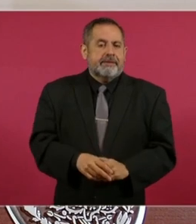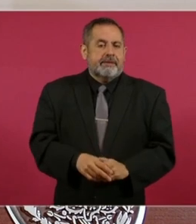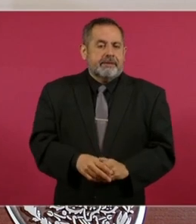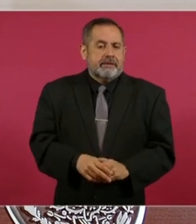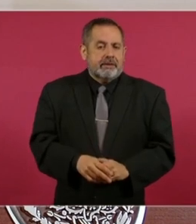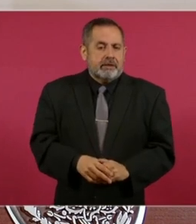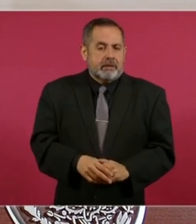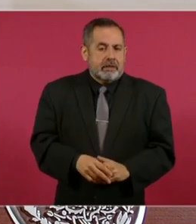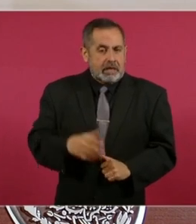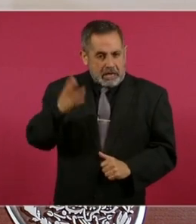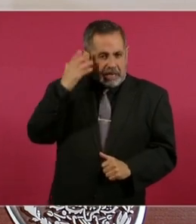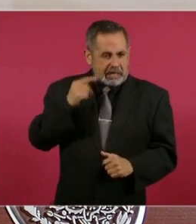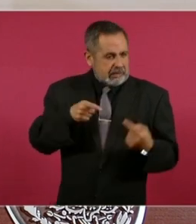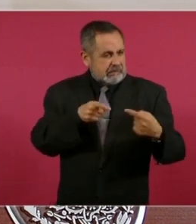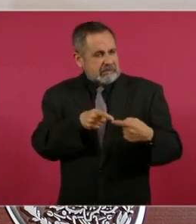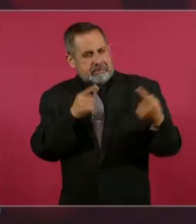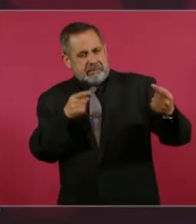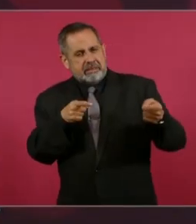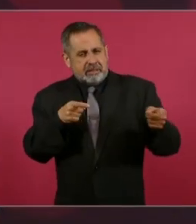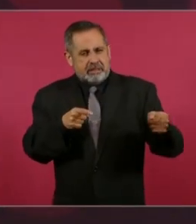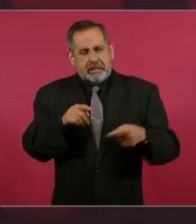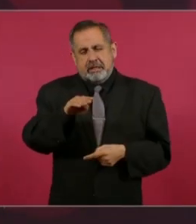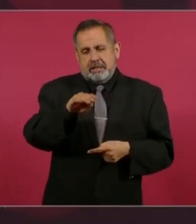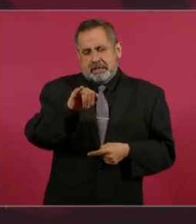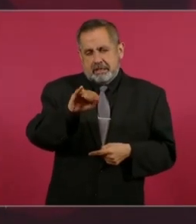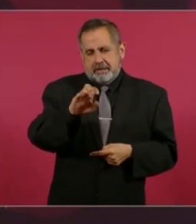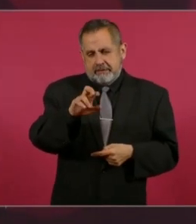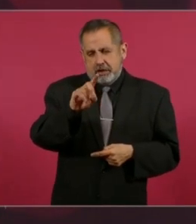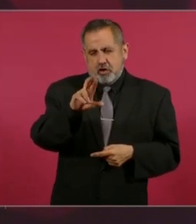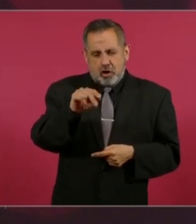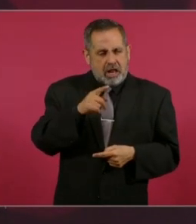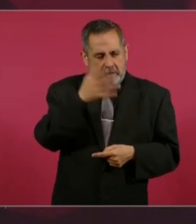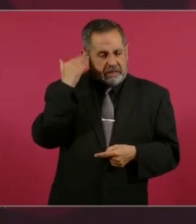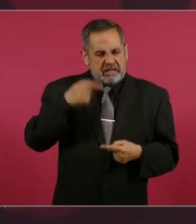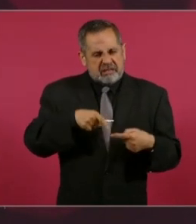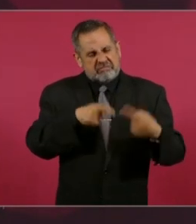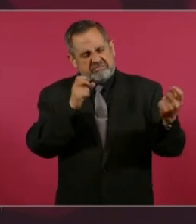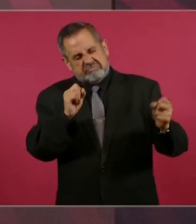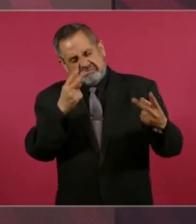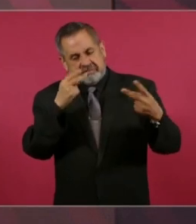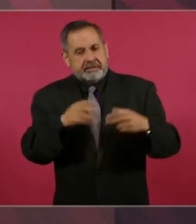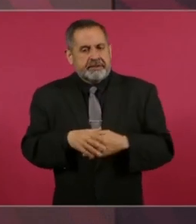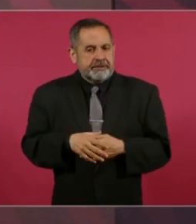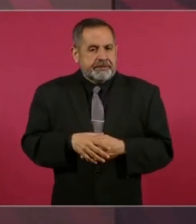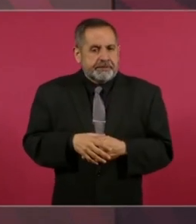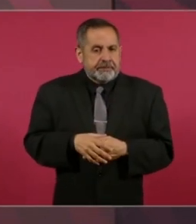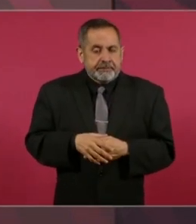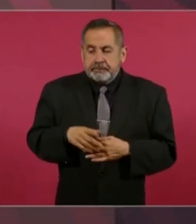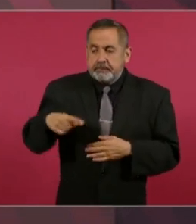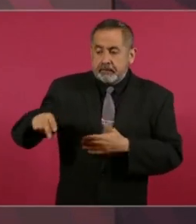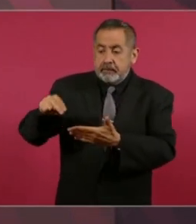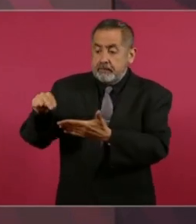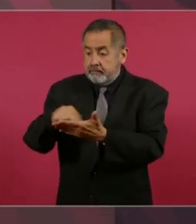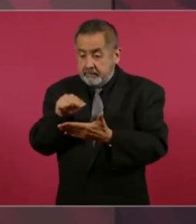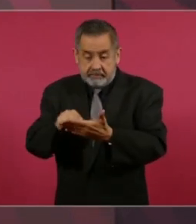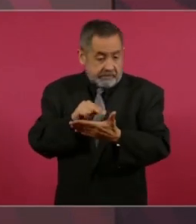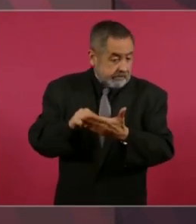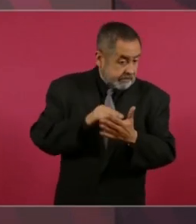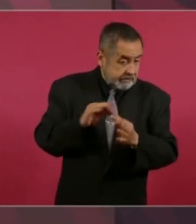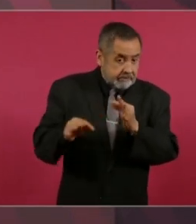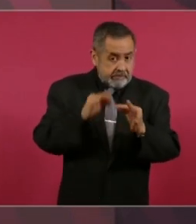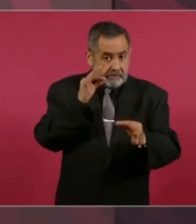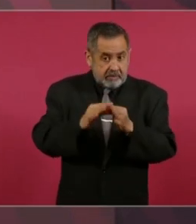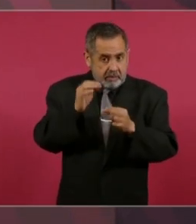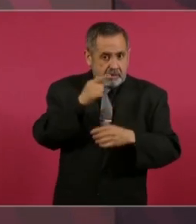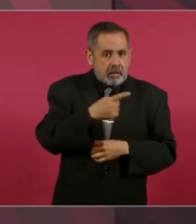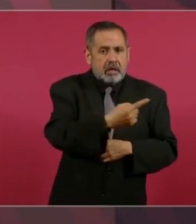Me había peleado con el señor del Iberdrola y ya cuando firmaron el acuerdo me